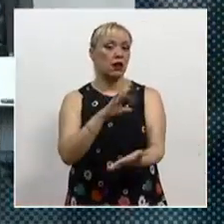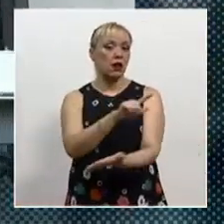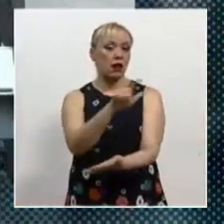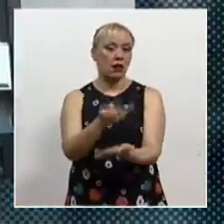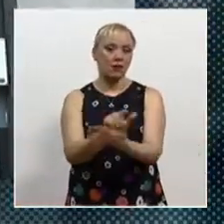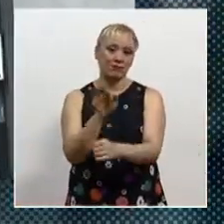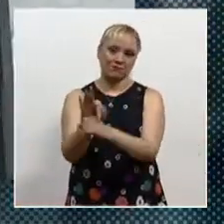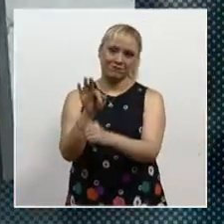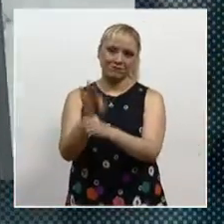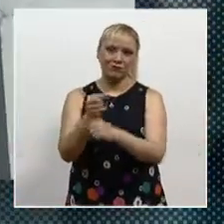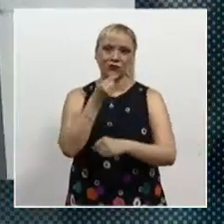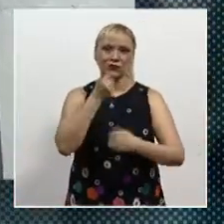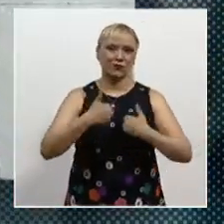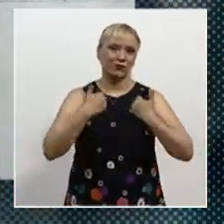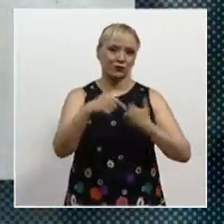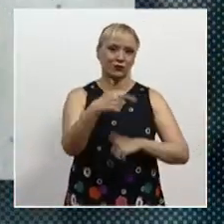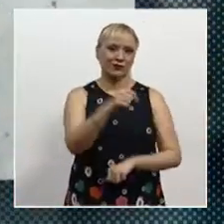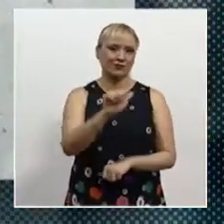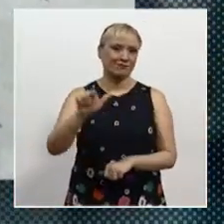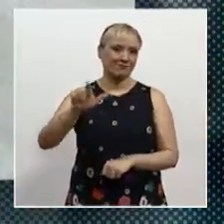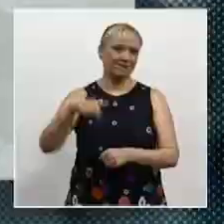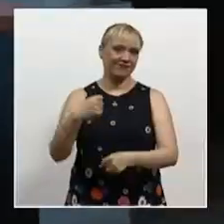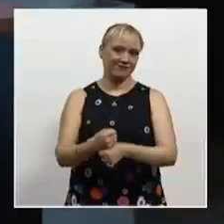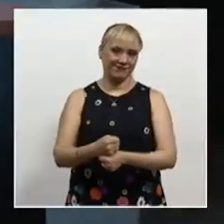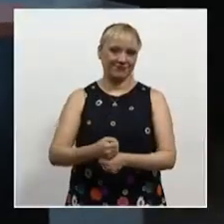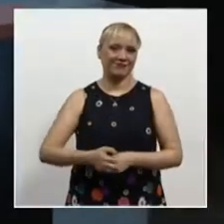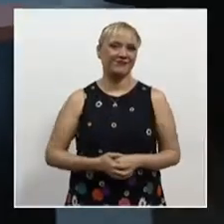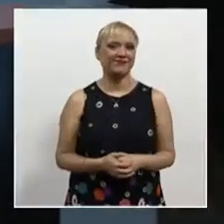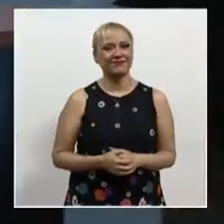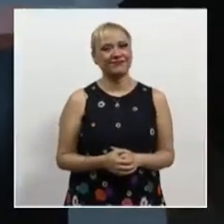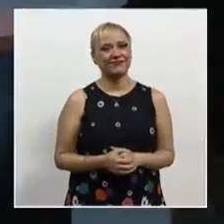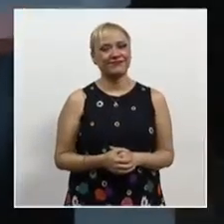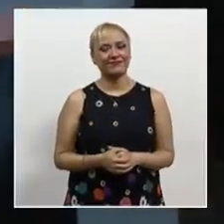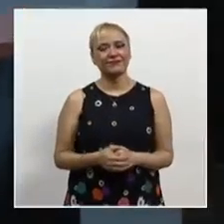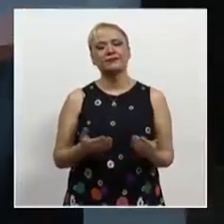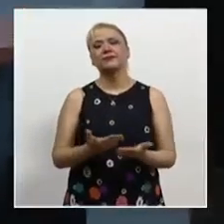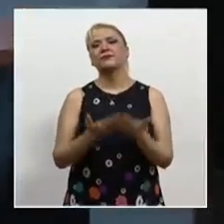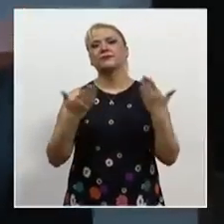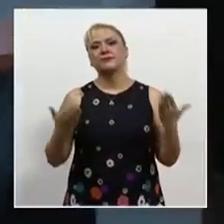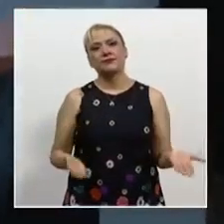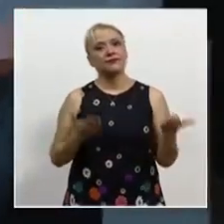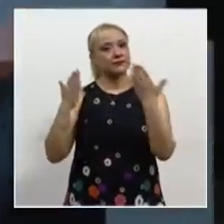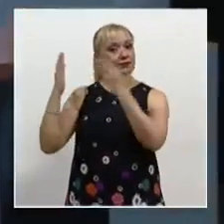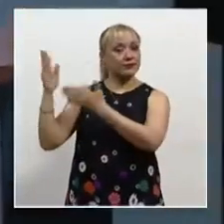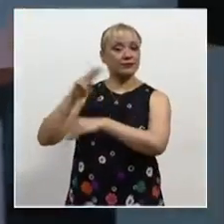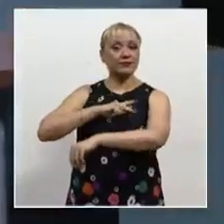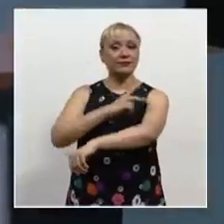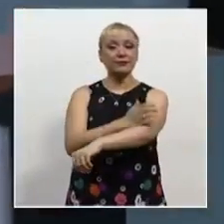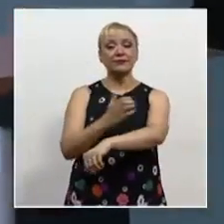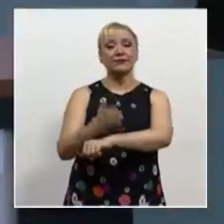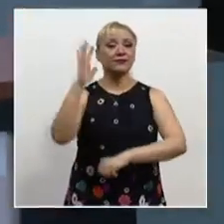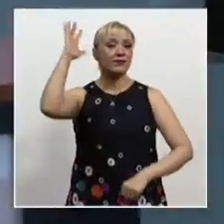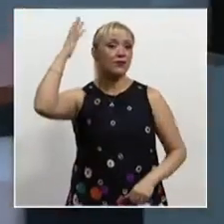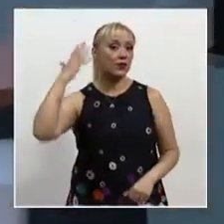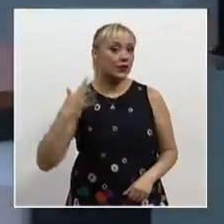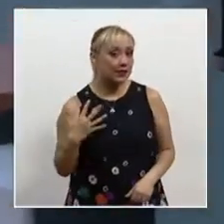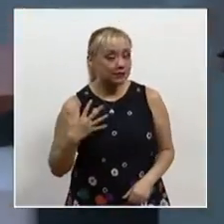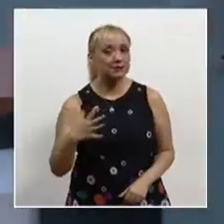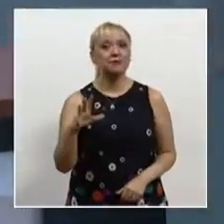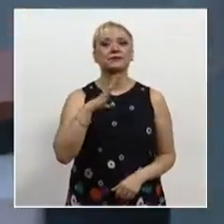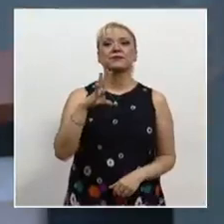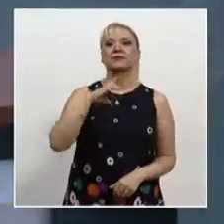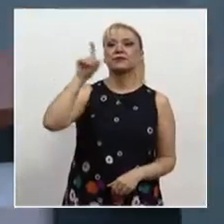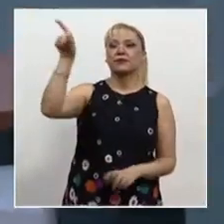Para el canal del Poder Judicial de la Federación, Jesús Daza. Ahora vamos con mi compañera Lorena Sánchez Cabrera, quien se encuentra en